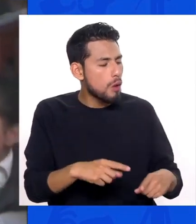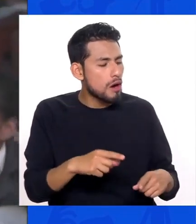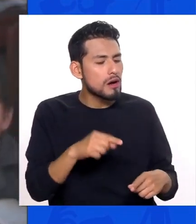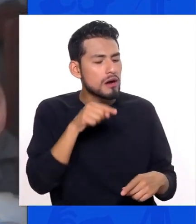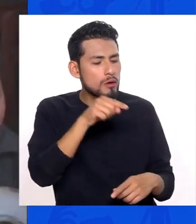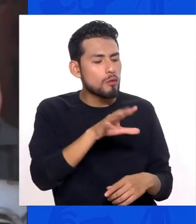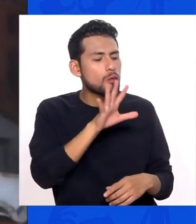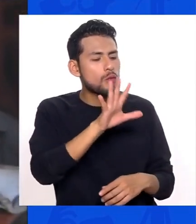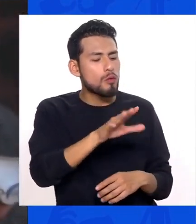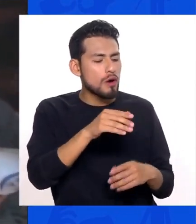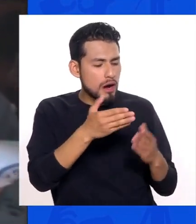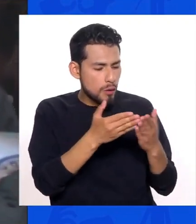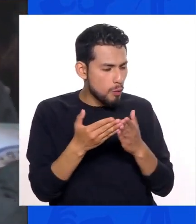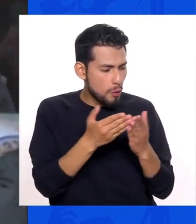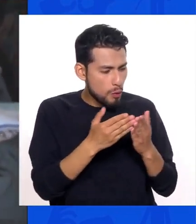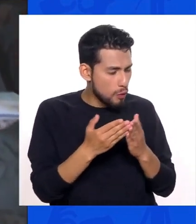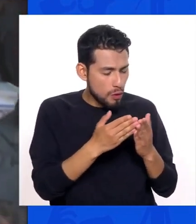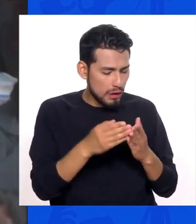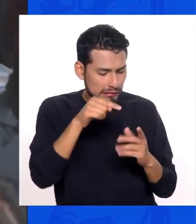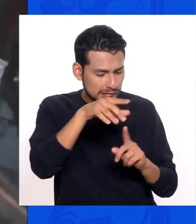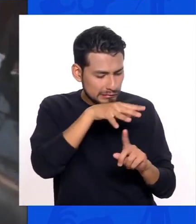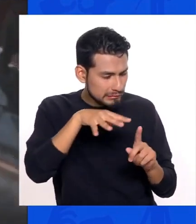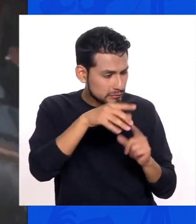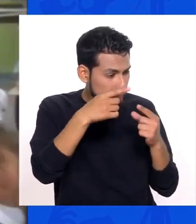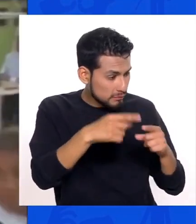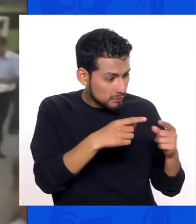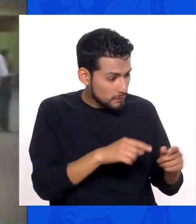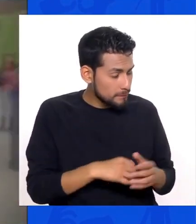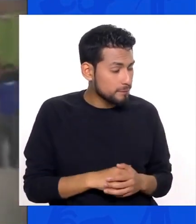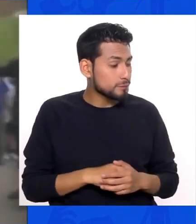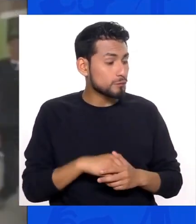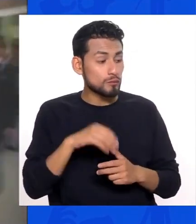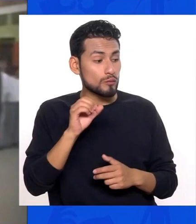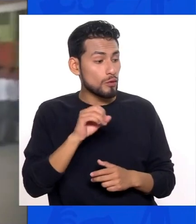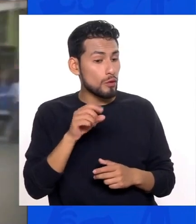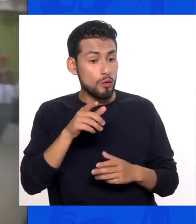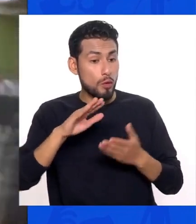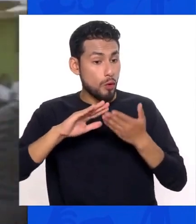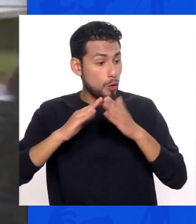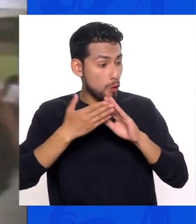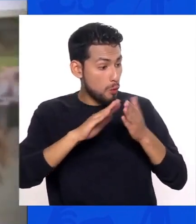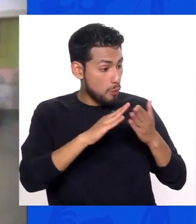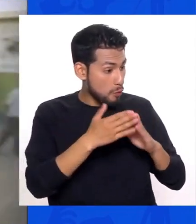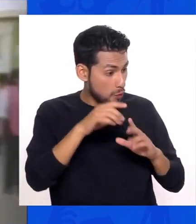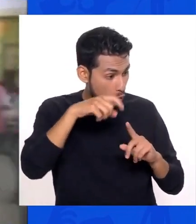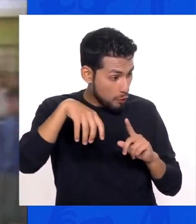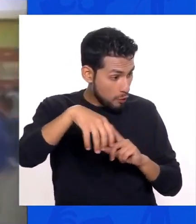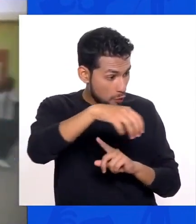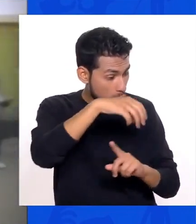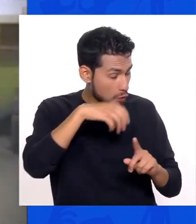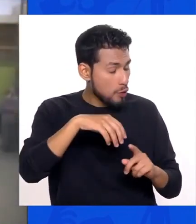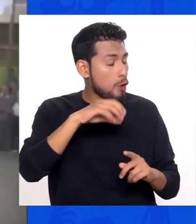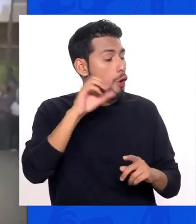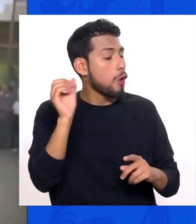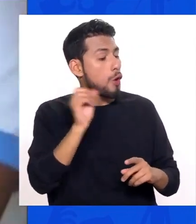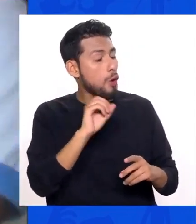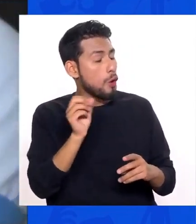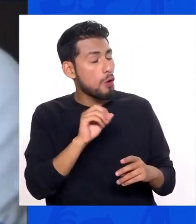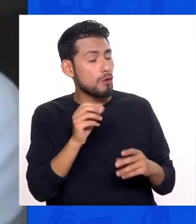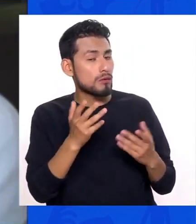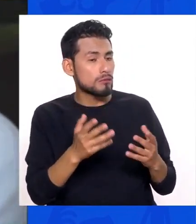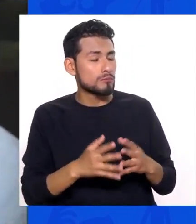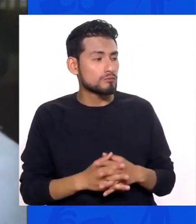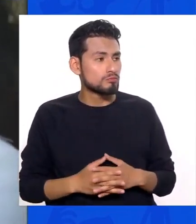encuentra en el entorno escolar, pueden ser barreras que encuentra en la comunidad y pueden ser barreras que